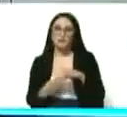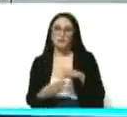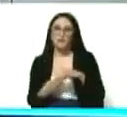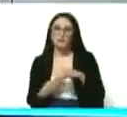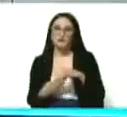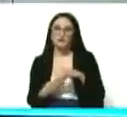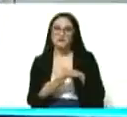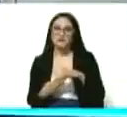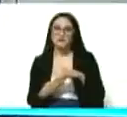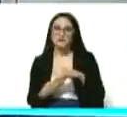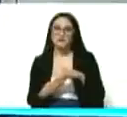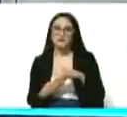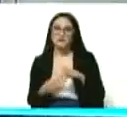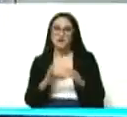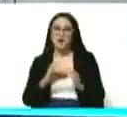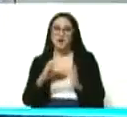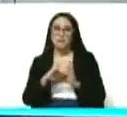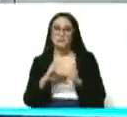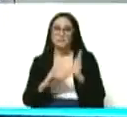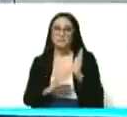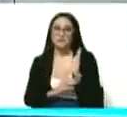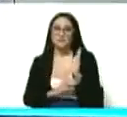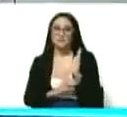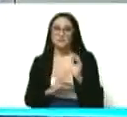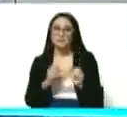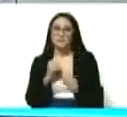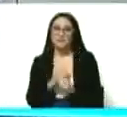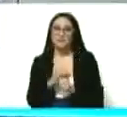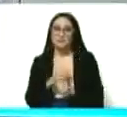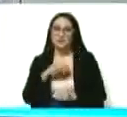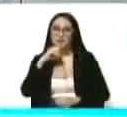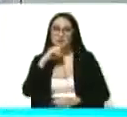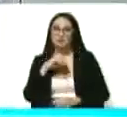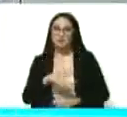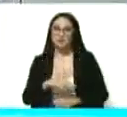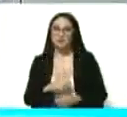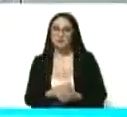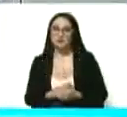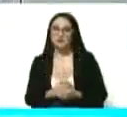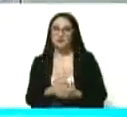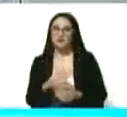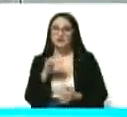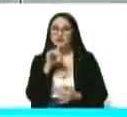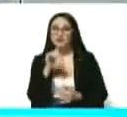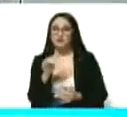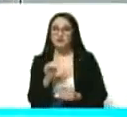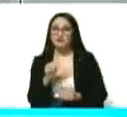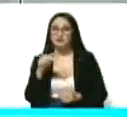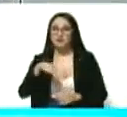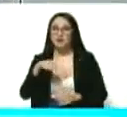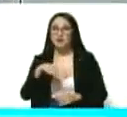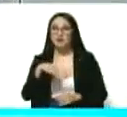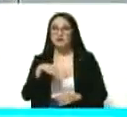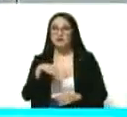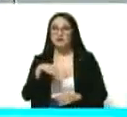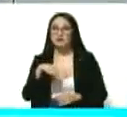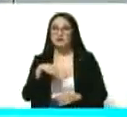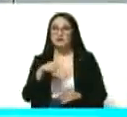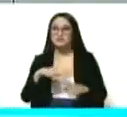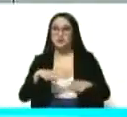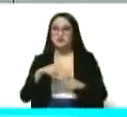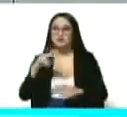duda alguna, de la OPEP, un trabajo histórico. Con esta información, desde acá, desde el